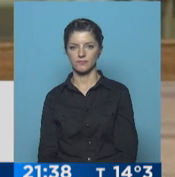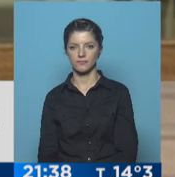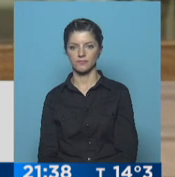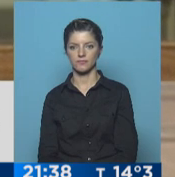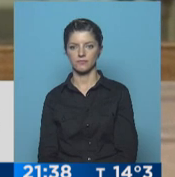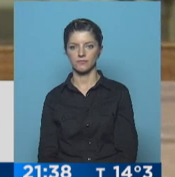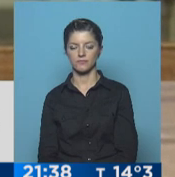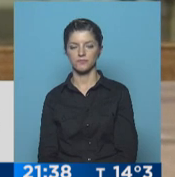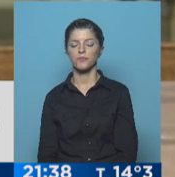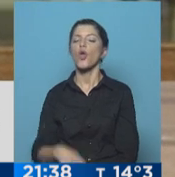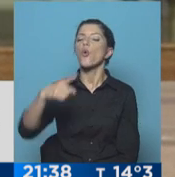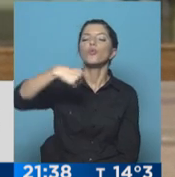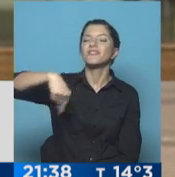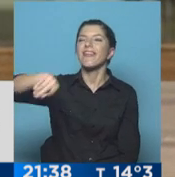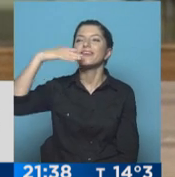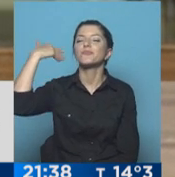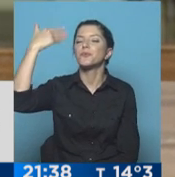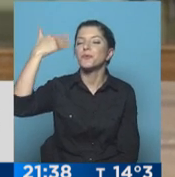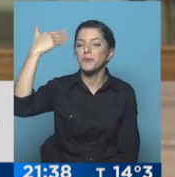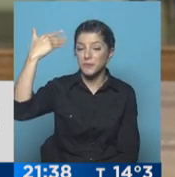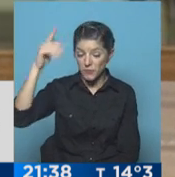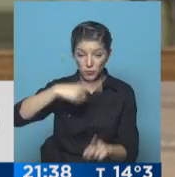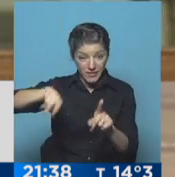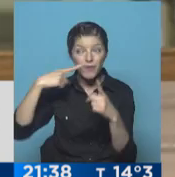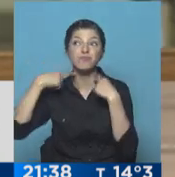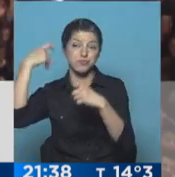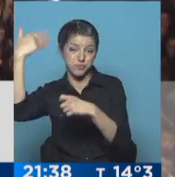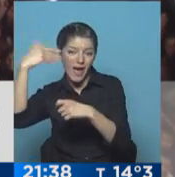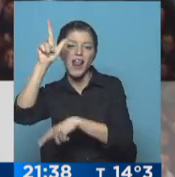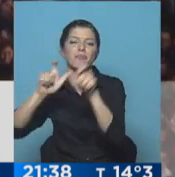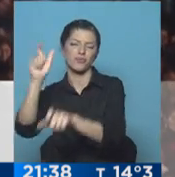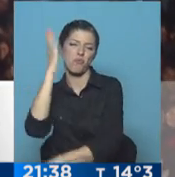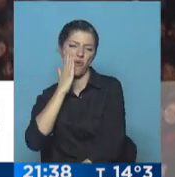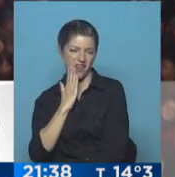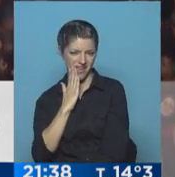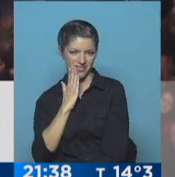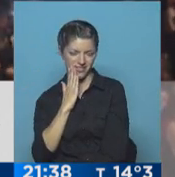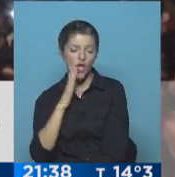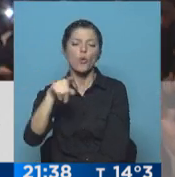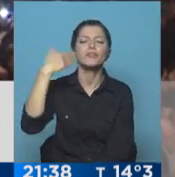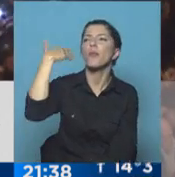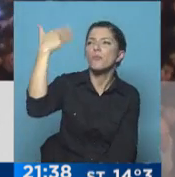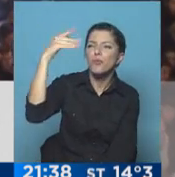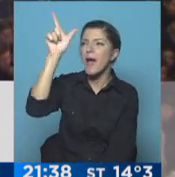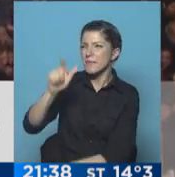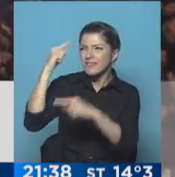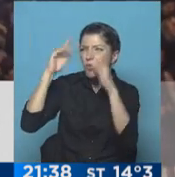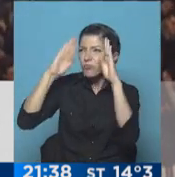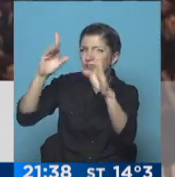Cántenles a los buenos. cántenles a los